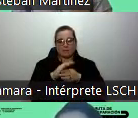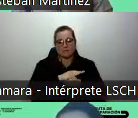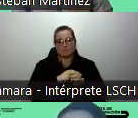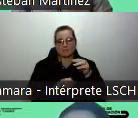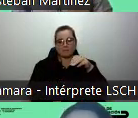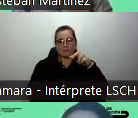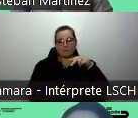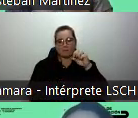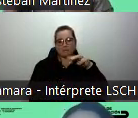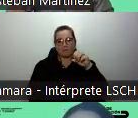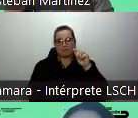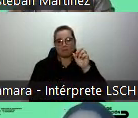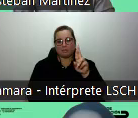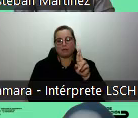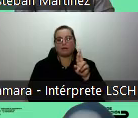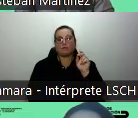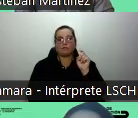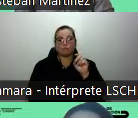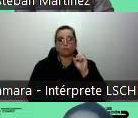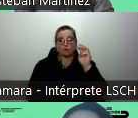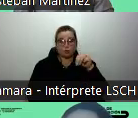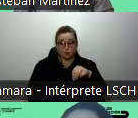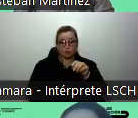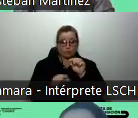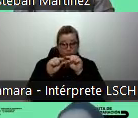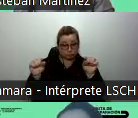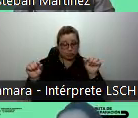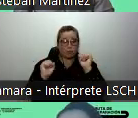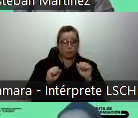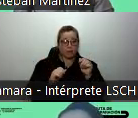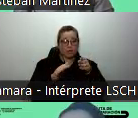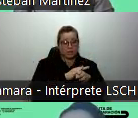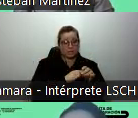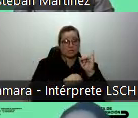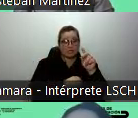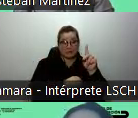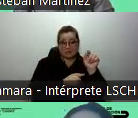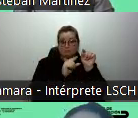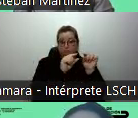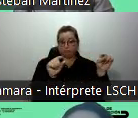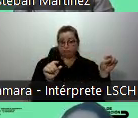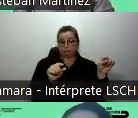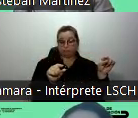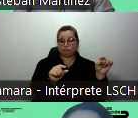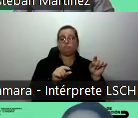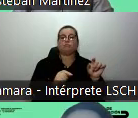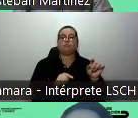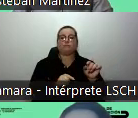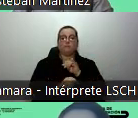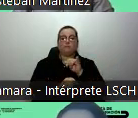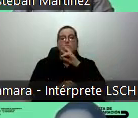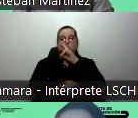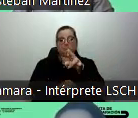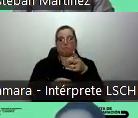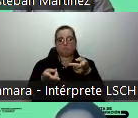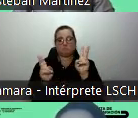en mentimeter.com si acceden en mentimeter.com tienen que ingresar este código ya ingresan ese código y también van a